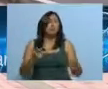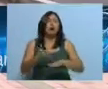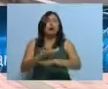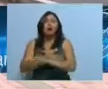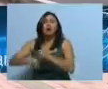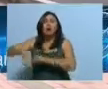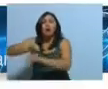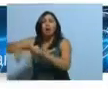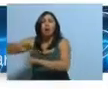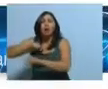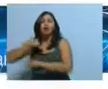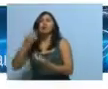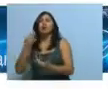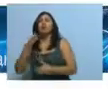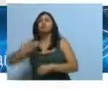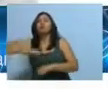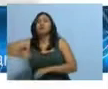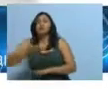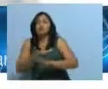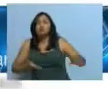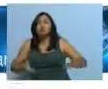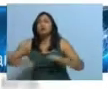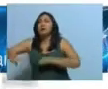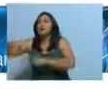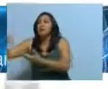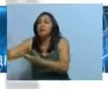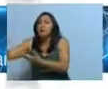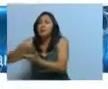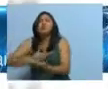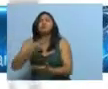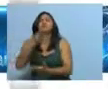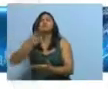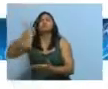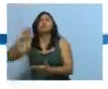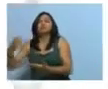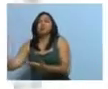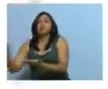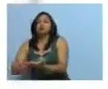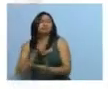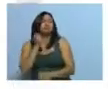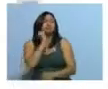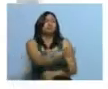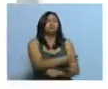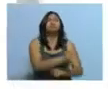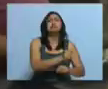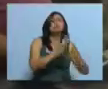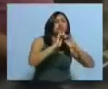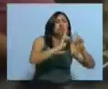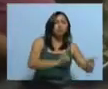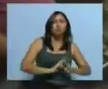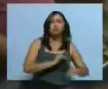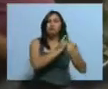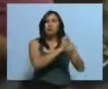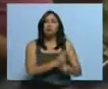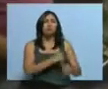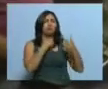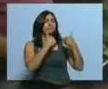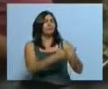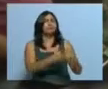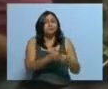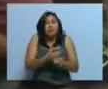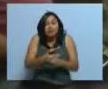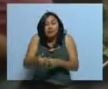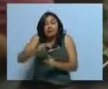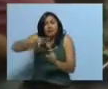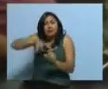derechos de petición. Ya llevamos el 50% de esos derechos de petición recibidos, contestados. Empezando este trimestre estaremos